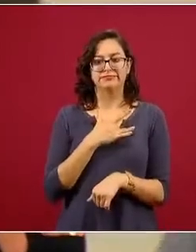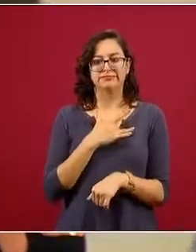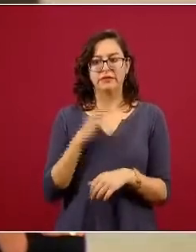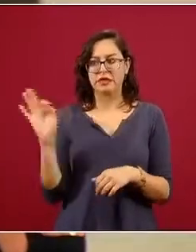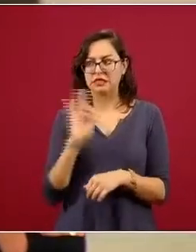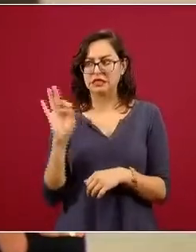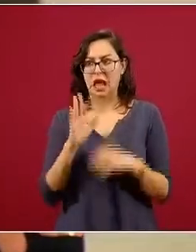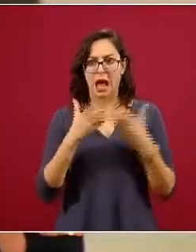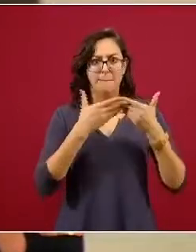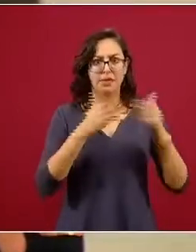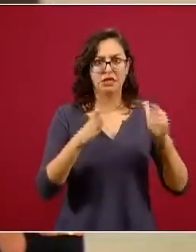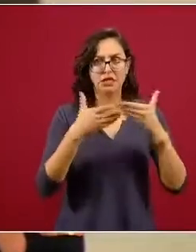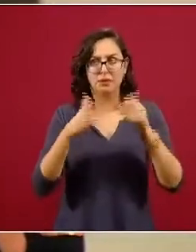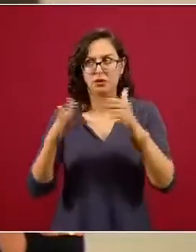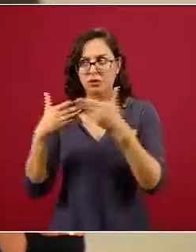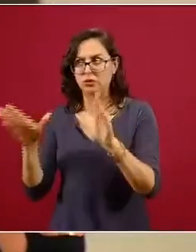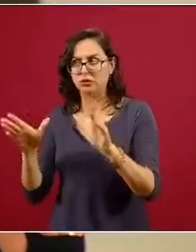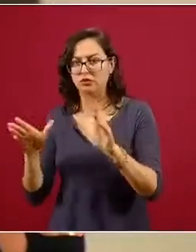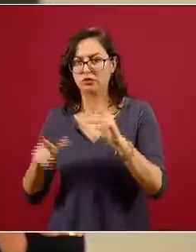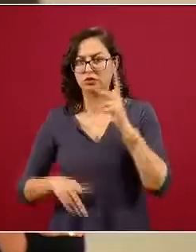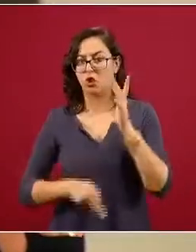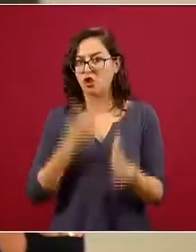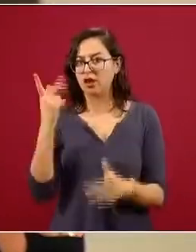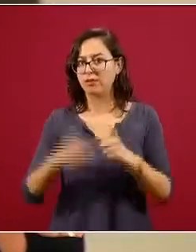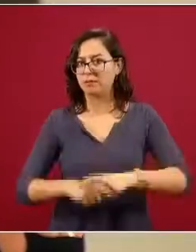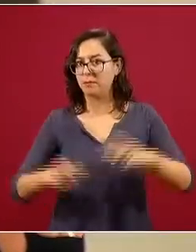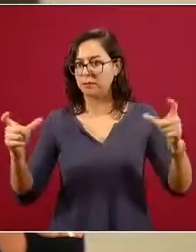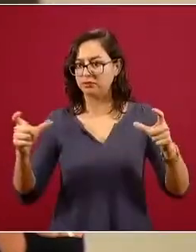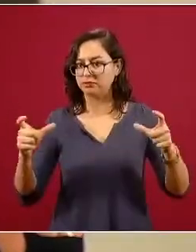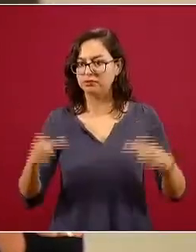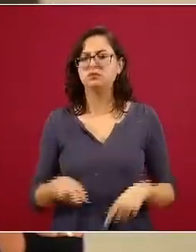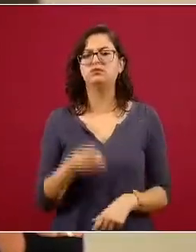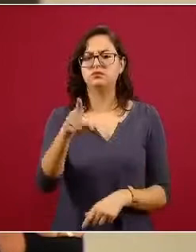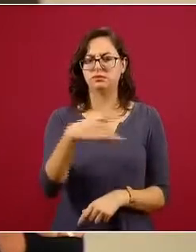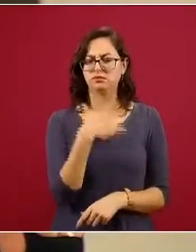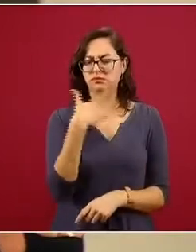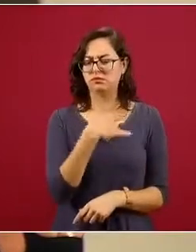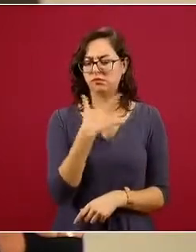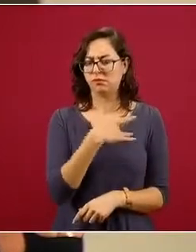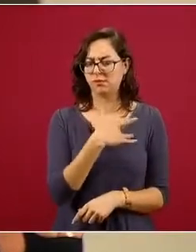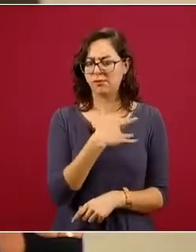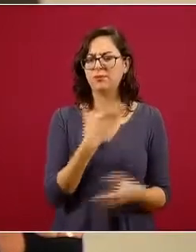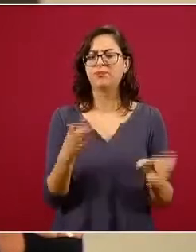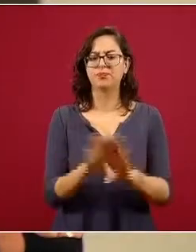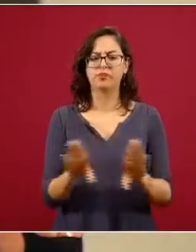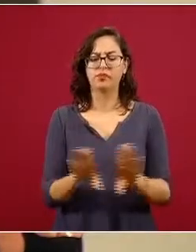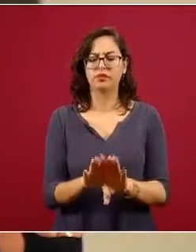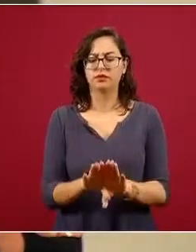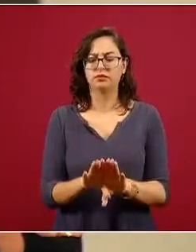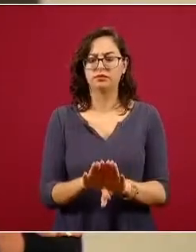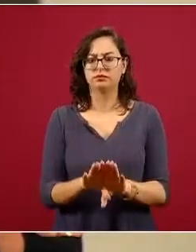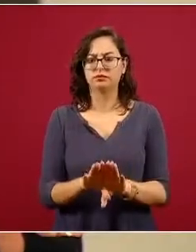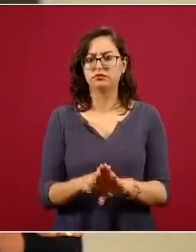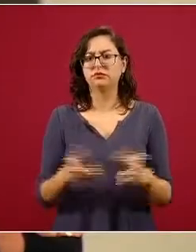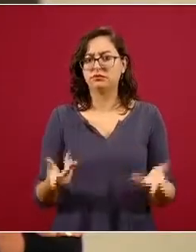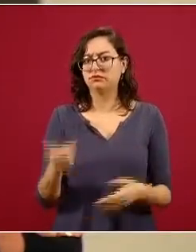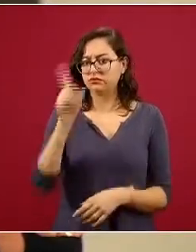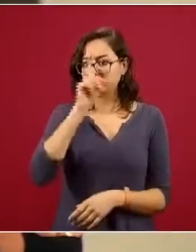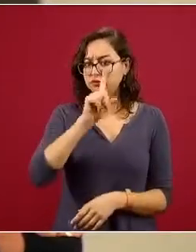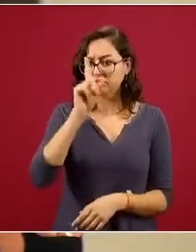la apertura de las áreas económicas. En este sentido, le quiero preguntar cuál es su diagnóstico y si es